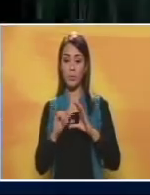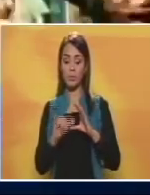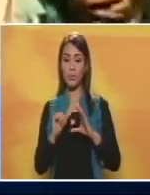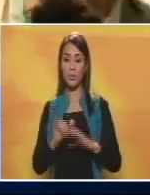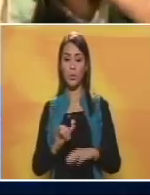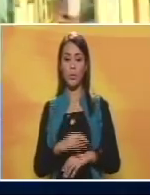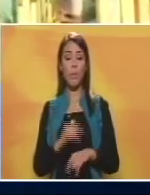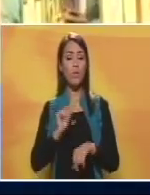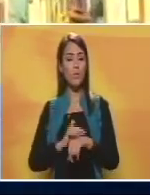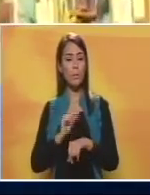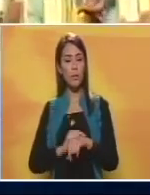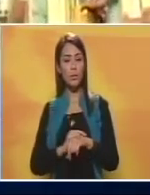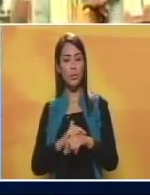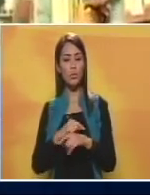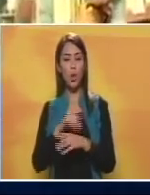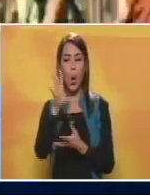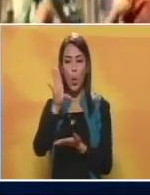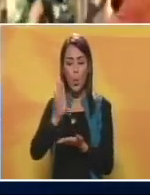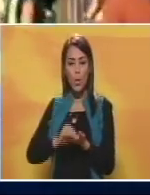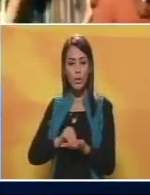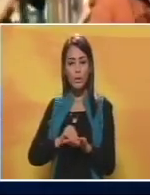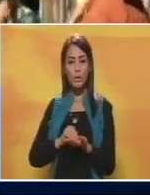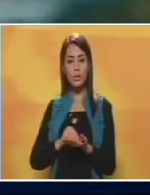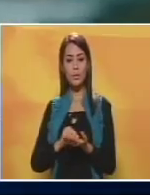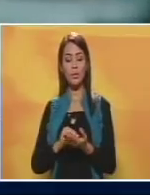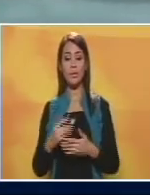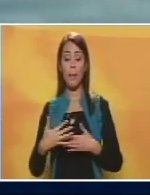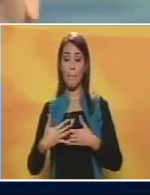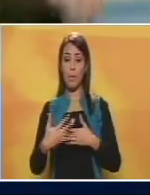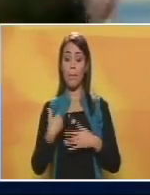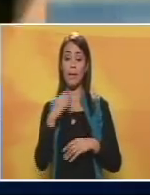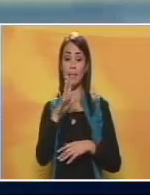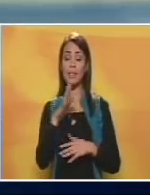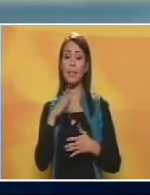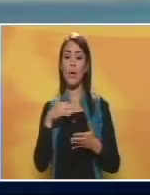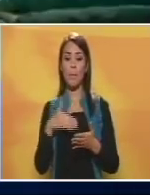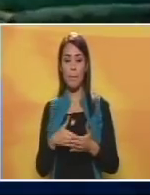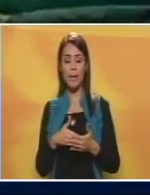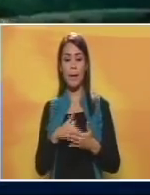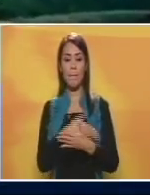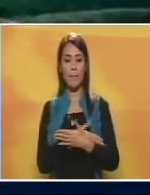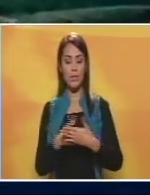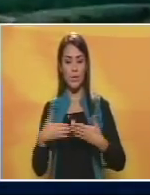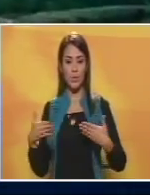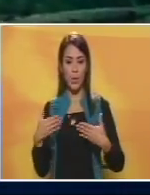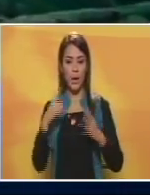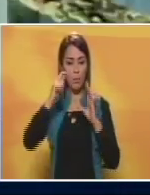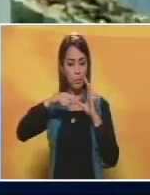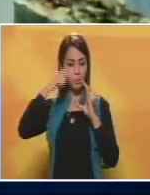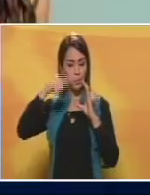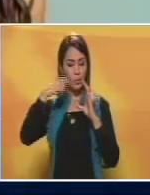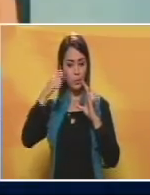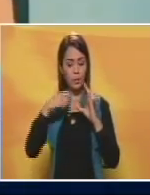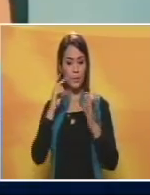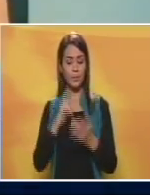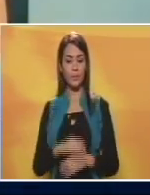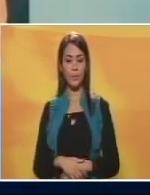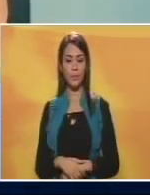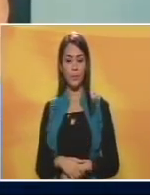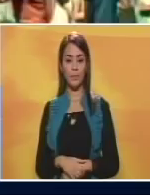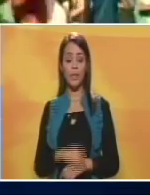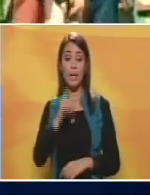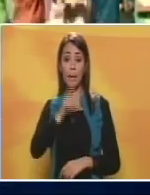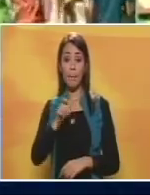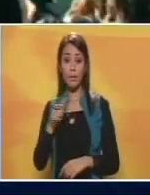unos minutos por un grupo de hackers días después de superar los 5.000 millones de reproducciones. El grupo de piratas cibernéticos